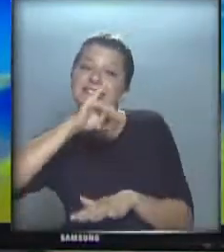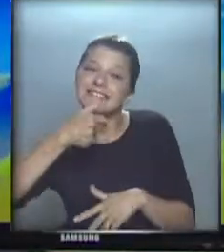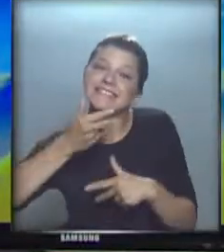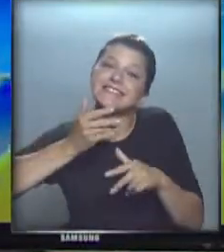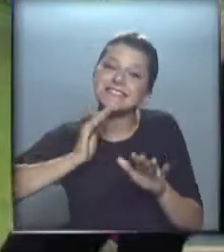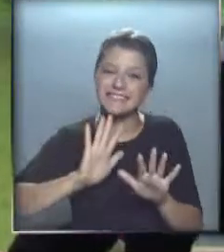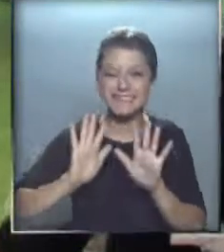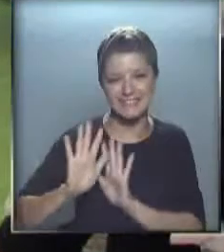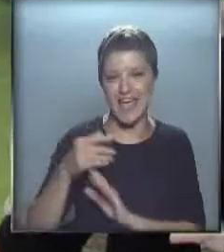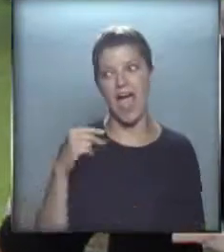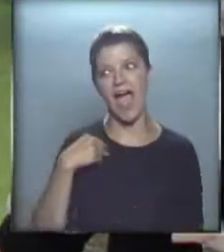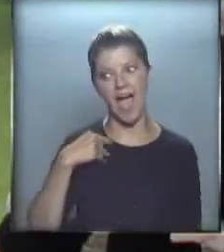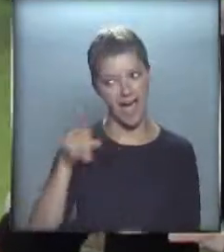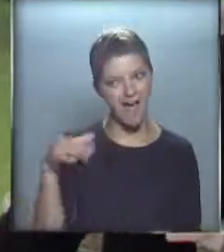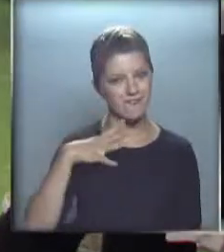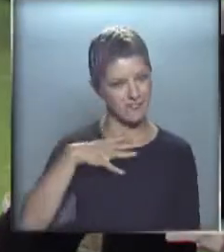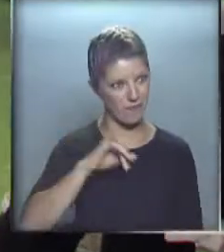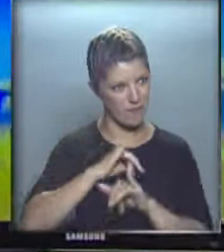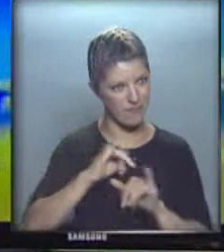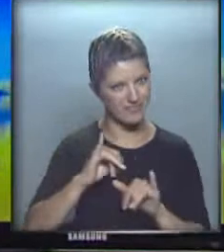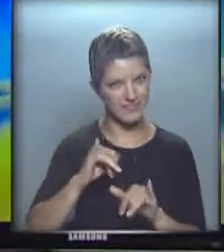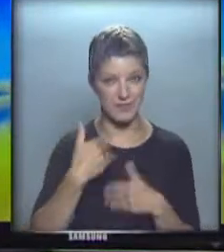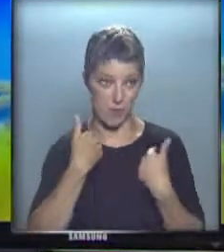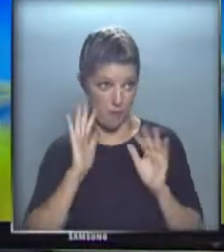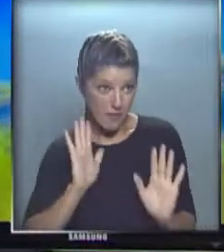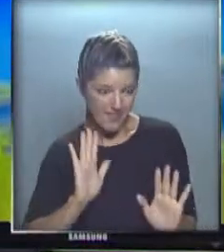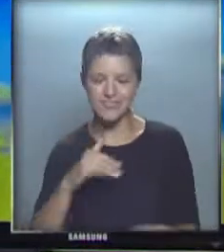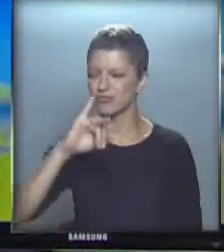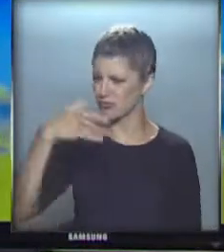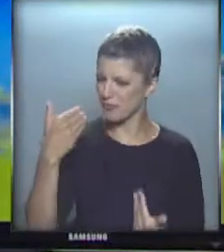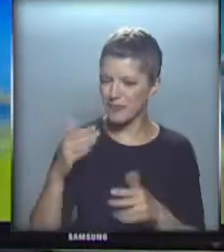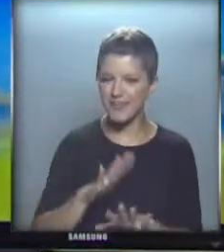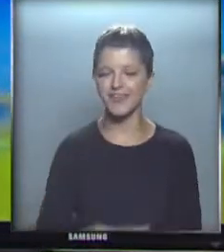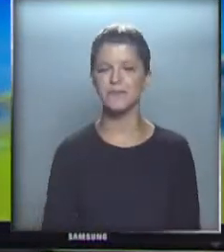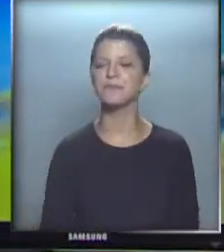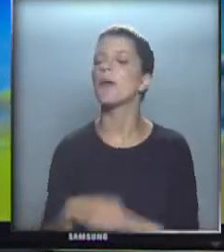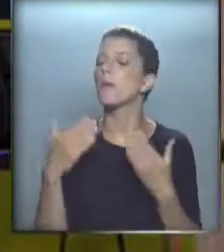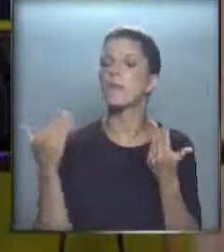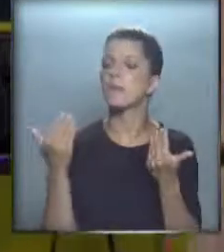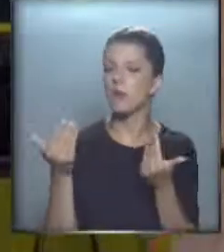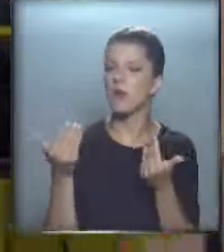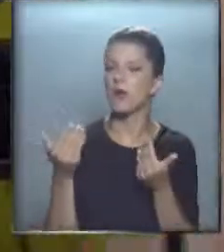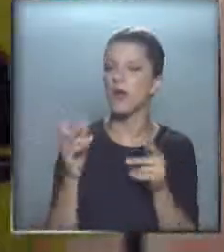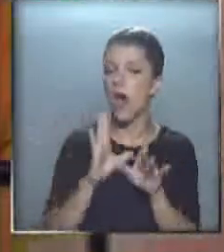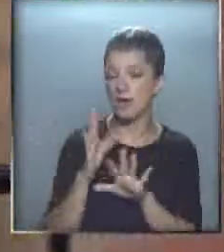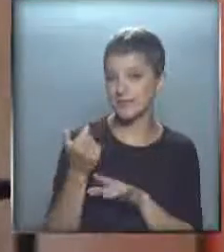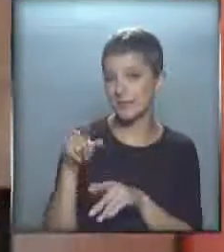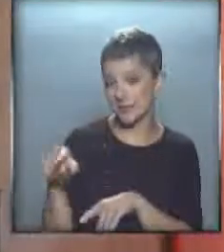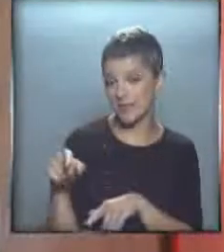Sí, bueno, esa no la sabíamos. Si me permiten decirlo. Sí, está totalmente permitido. Pero bueno, o sea, han hecho